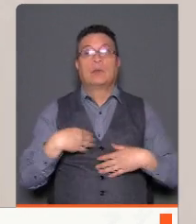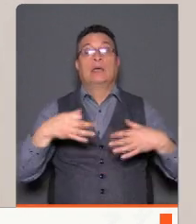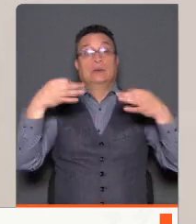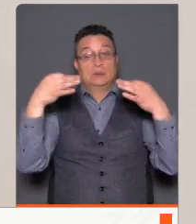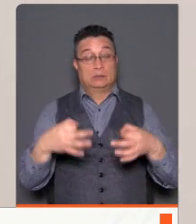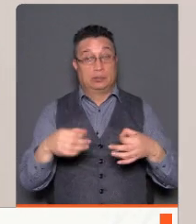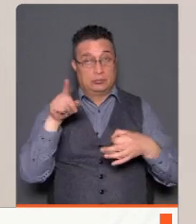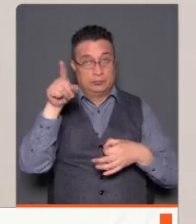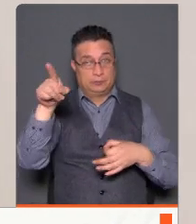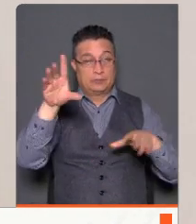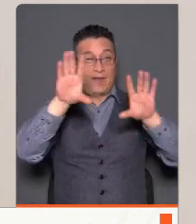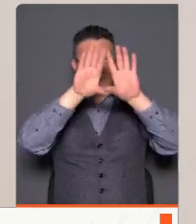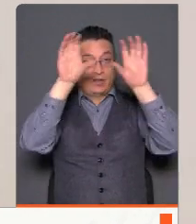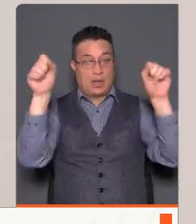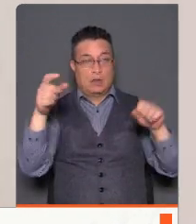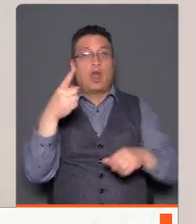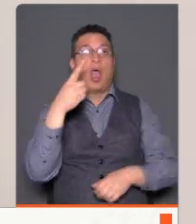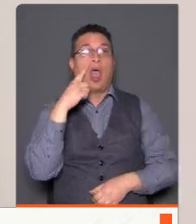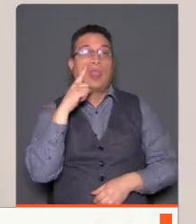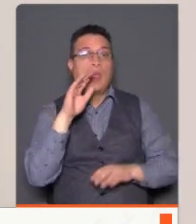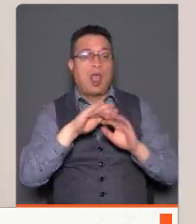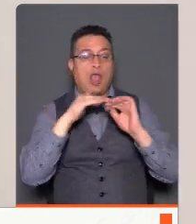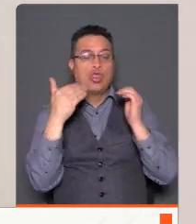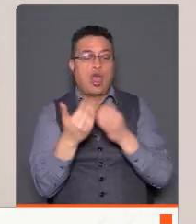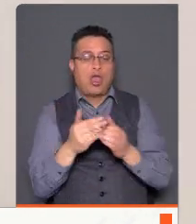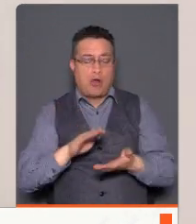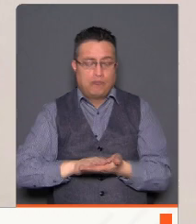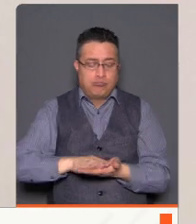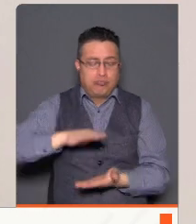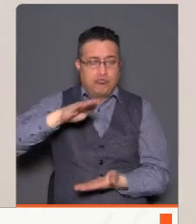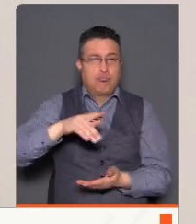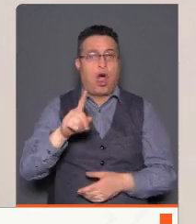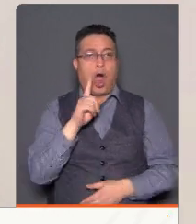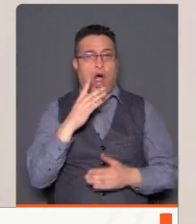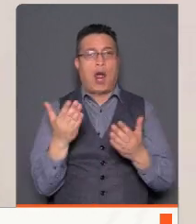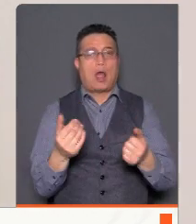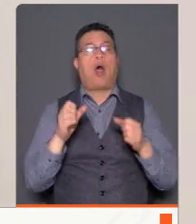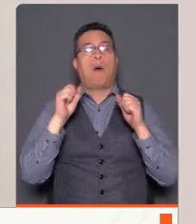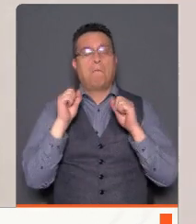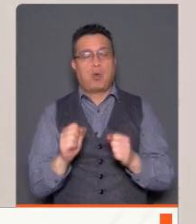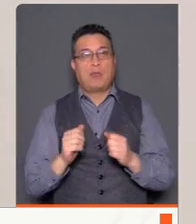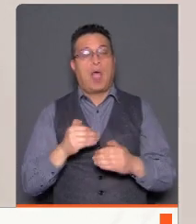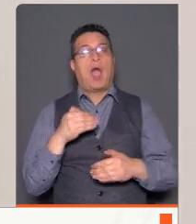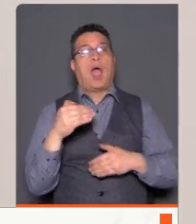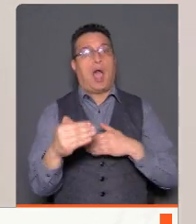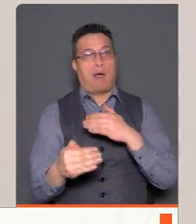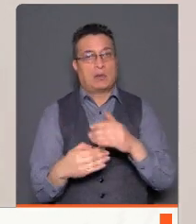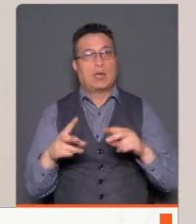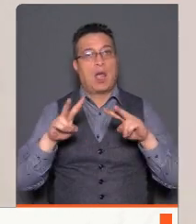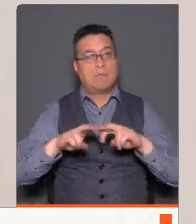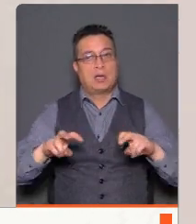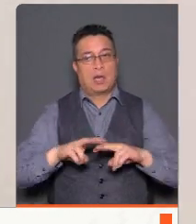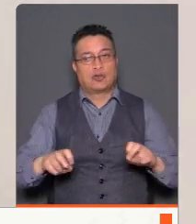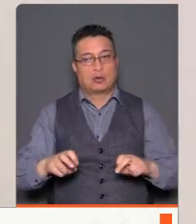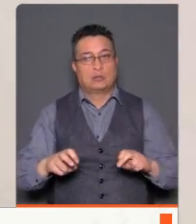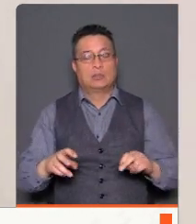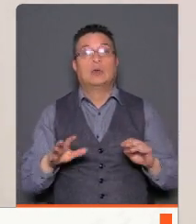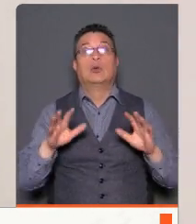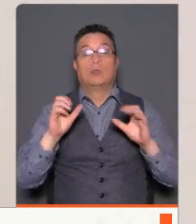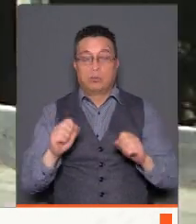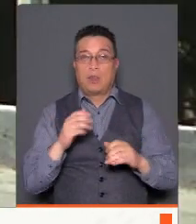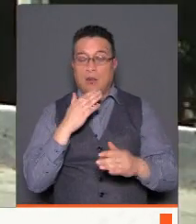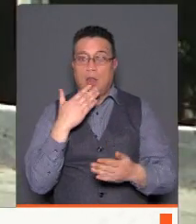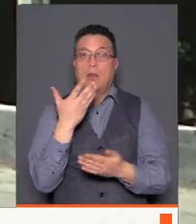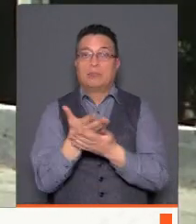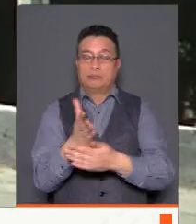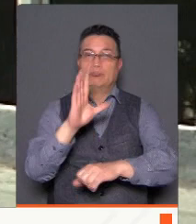Fiscalía haya contado con todos los antecedentes necesarios para poder avanzar en esa investigación y eventualmente solicitar su